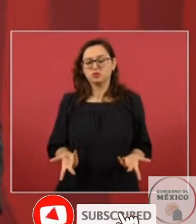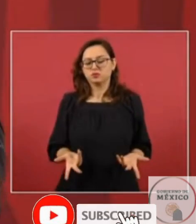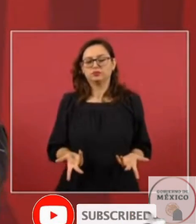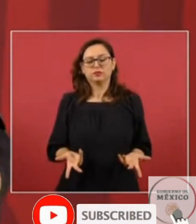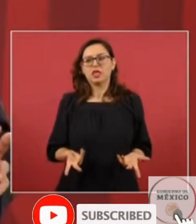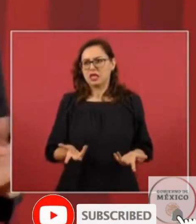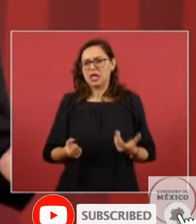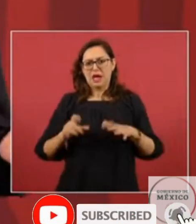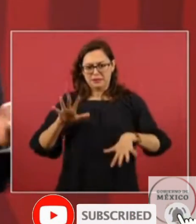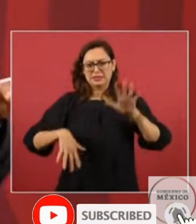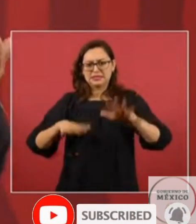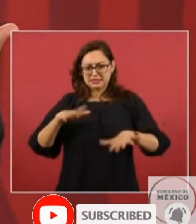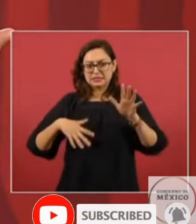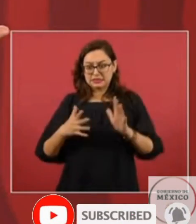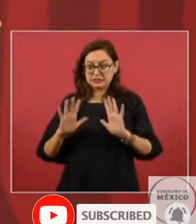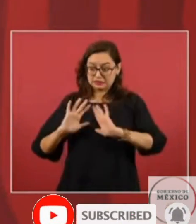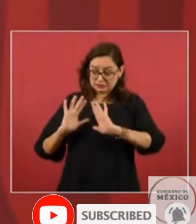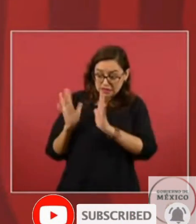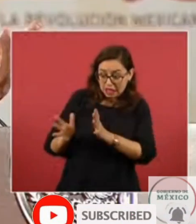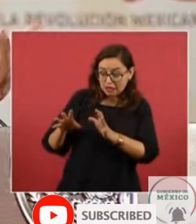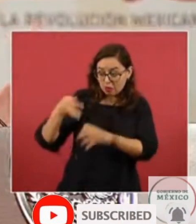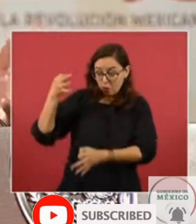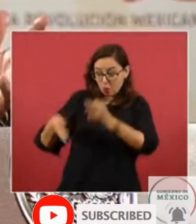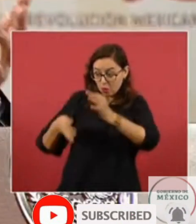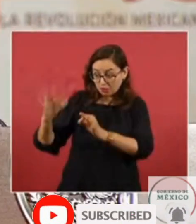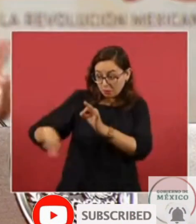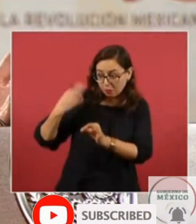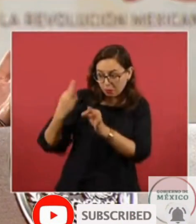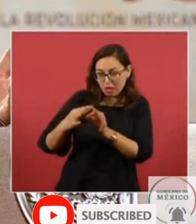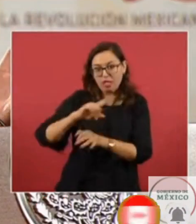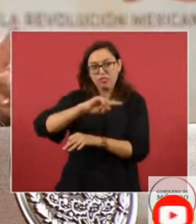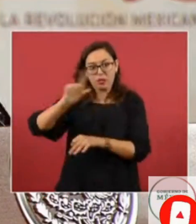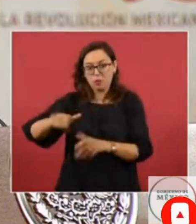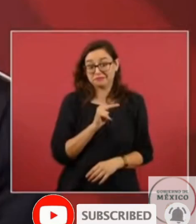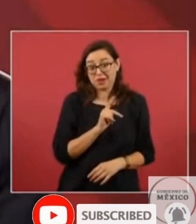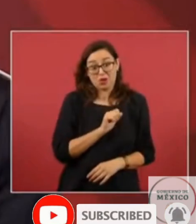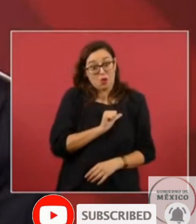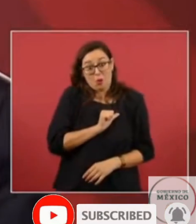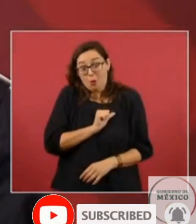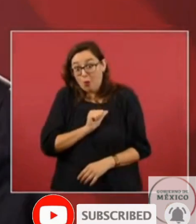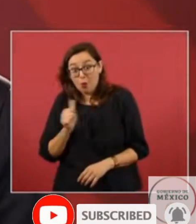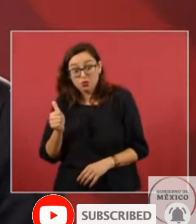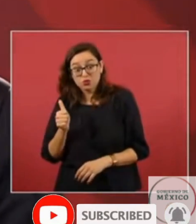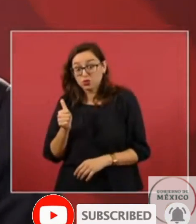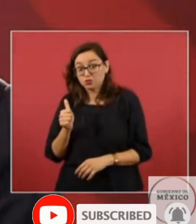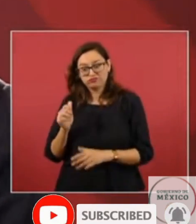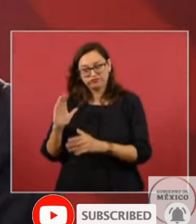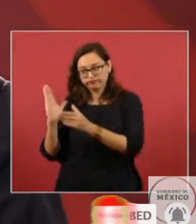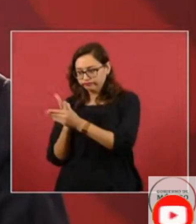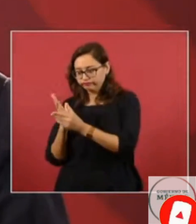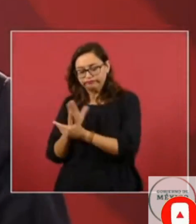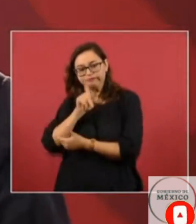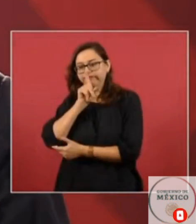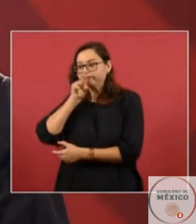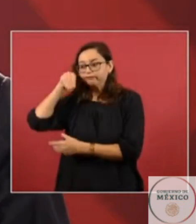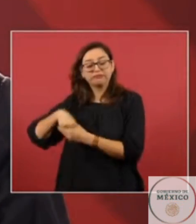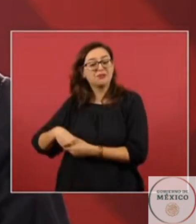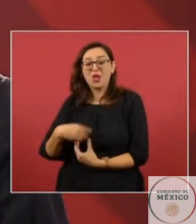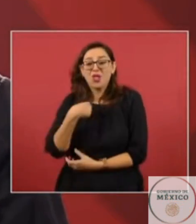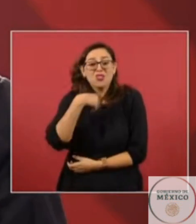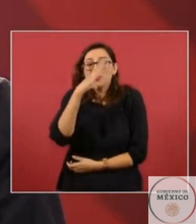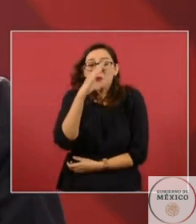investigaciones. Nosotros tenemos muchos datos procedentes del sistema financiero de personas